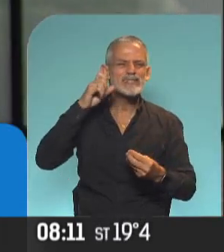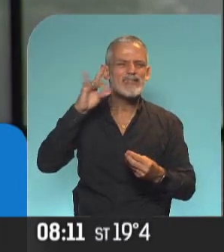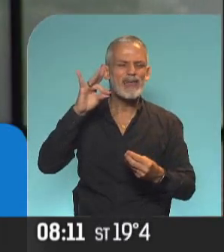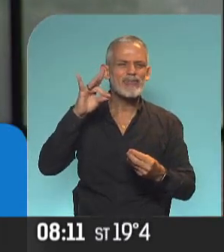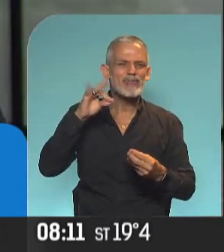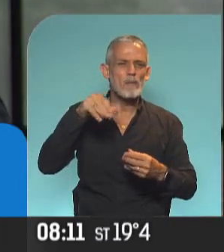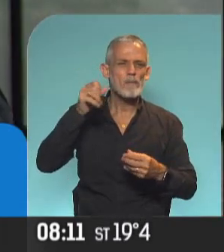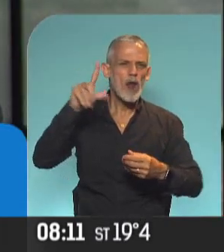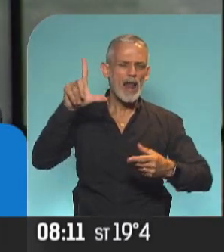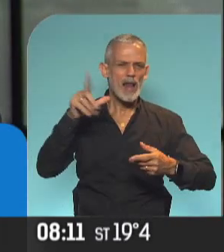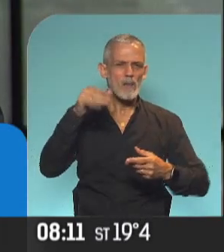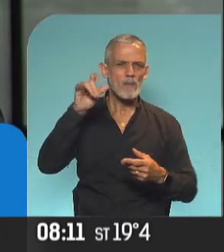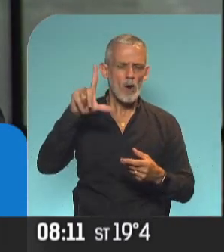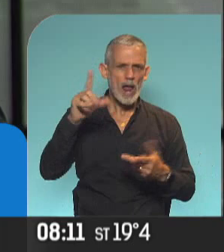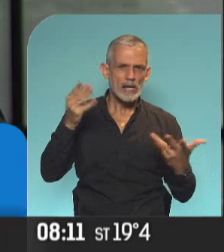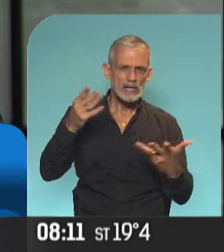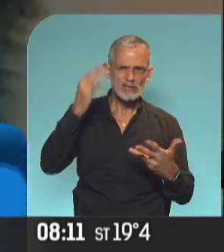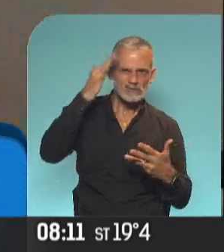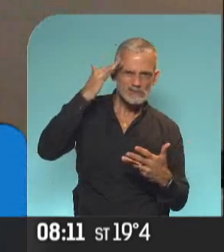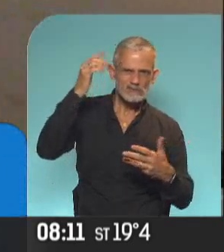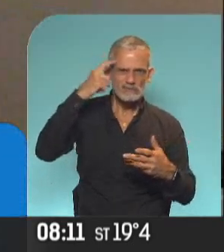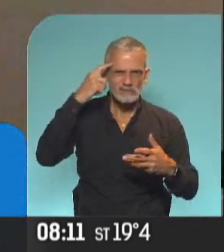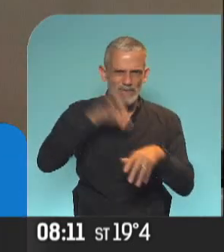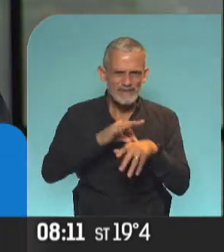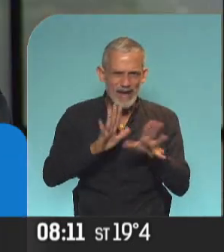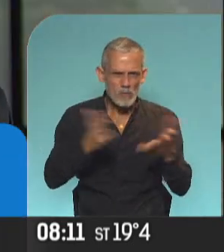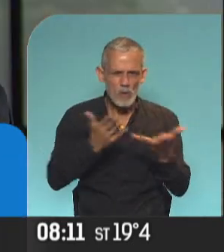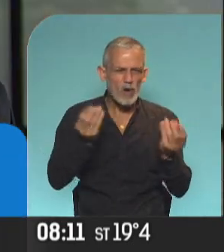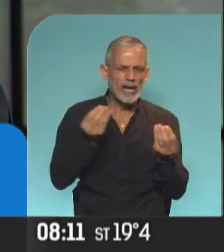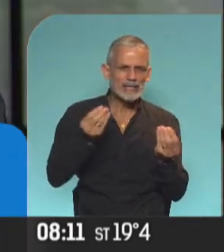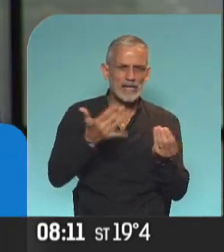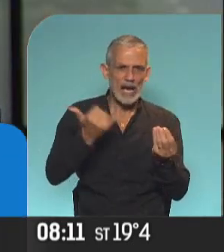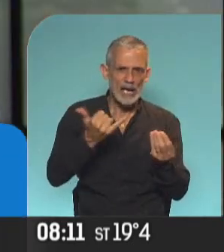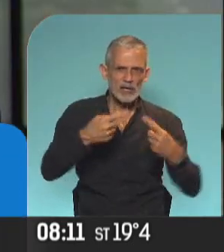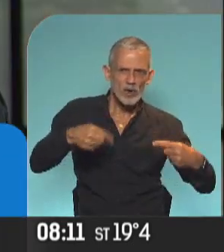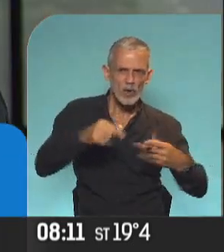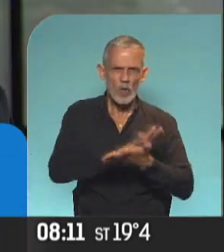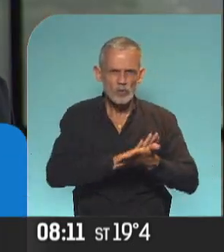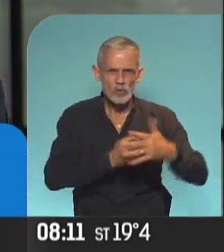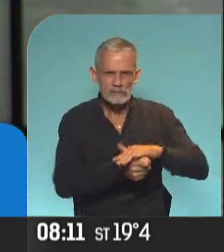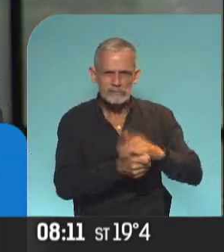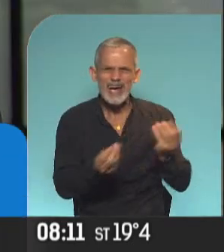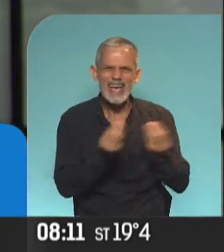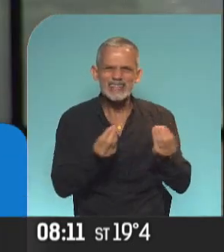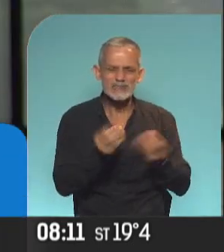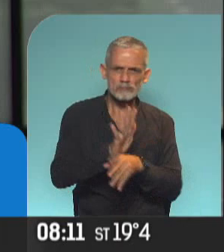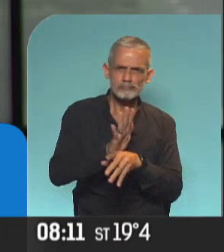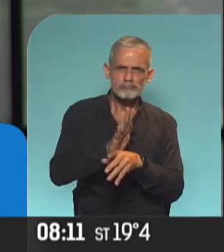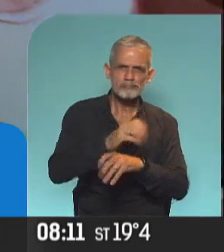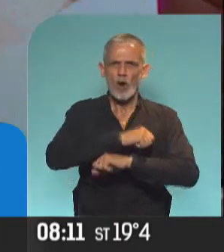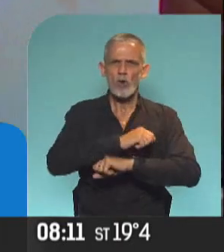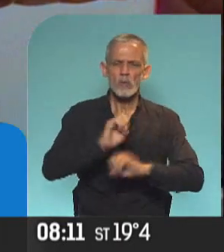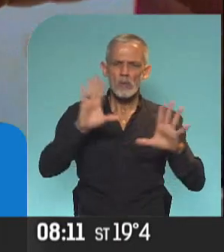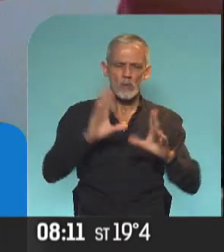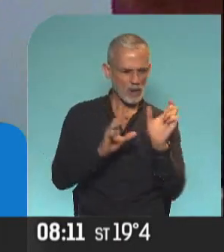que el presidente está insano desde el punto de vista psíquico? ¿Quiere decir que cometió hechos de corrupción? ¿Qué quiere decir? Es muy abarcativa